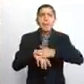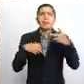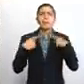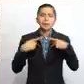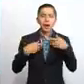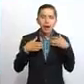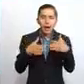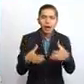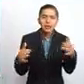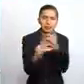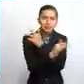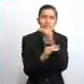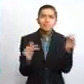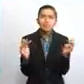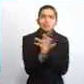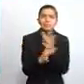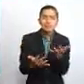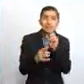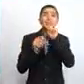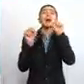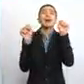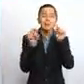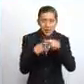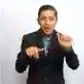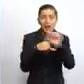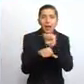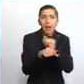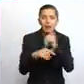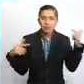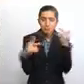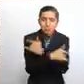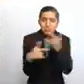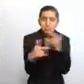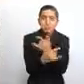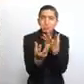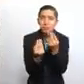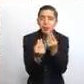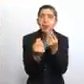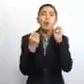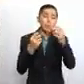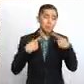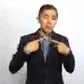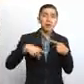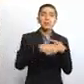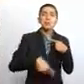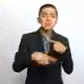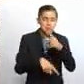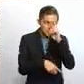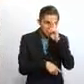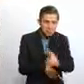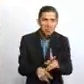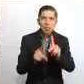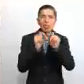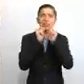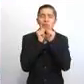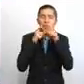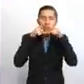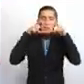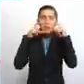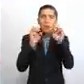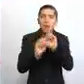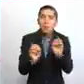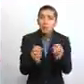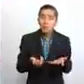en la calle, lo mismo que el movimiento y tránsito de autos o gente que no respeta el uso obligado del cubrebocas.